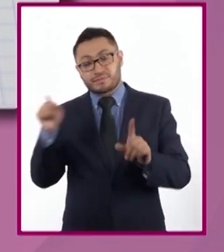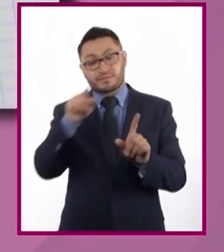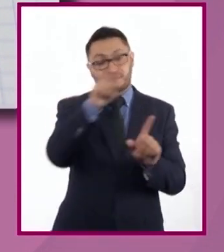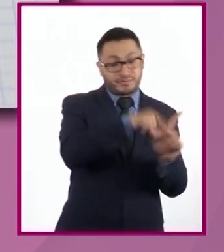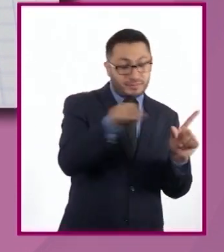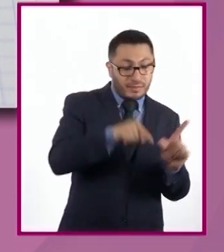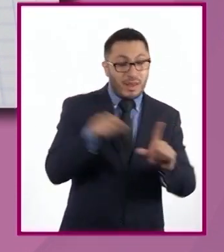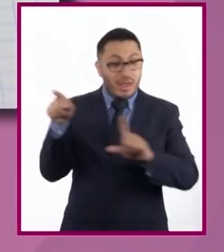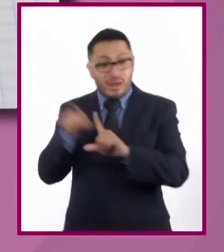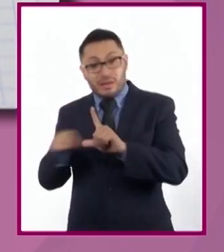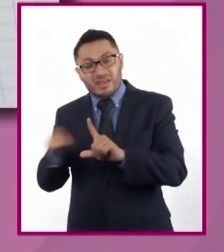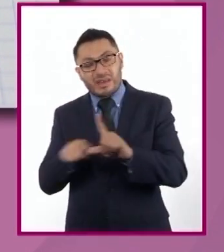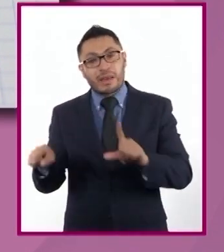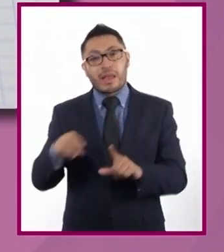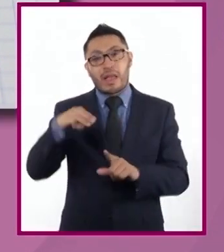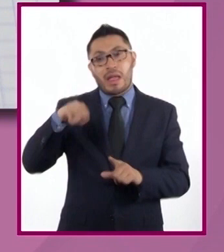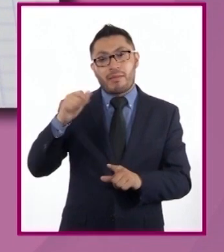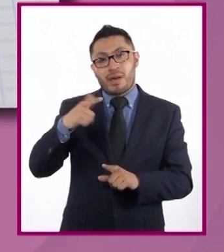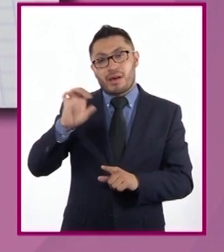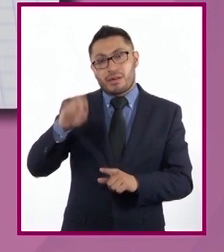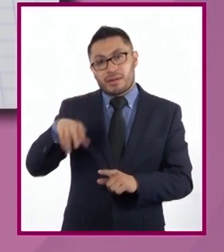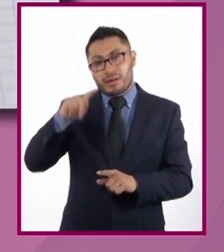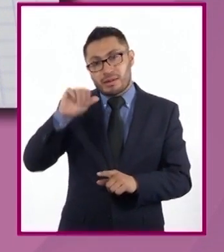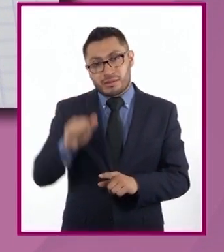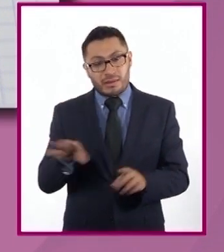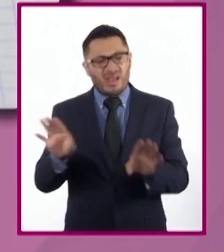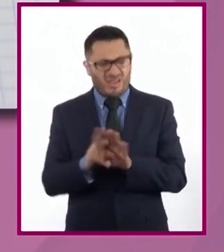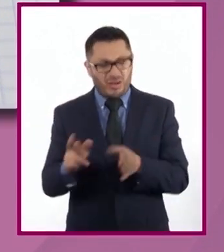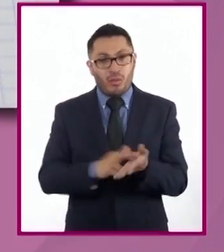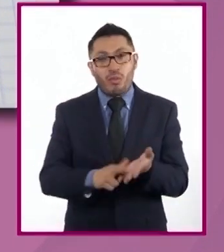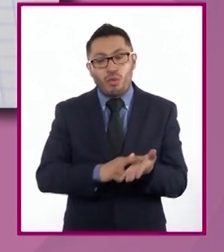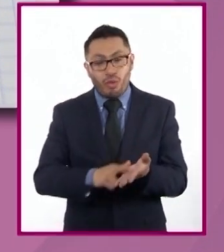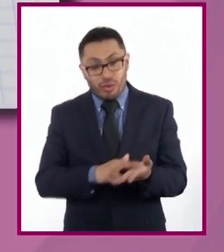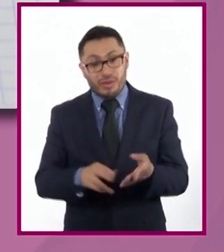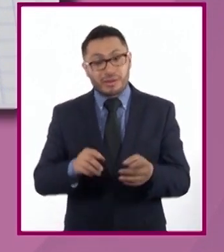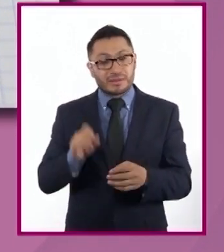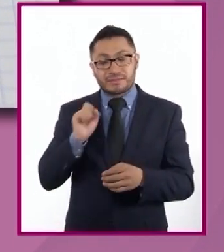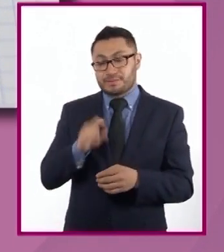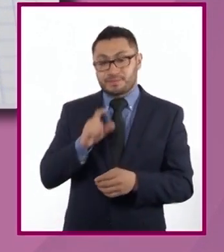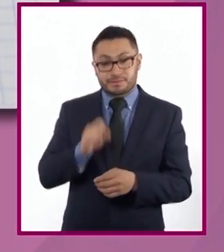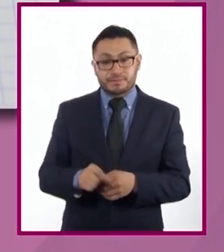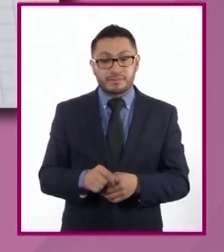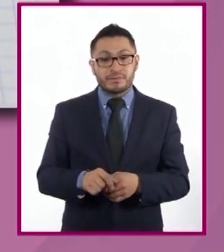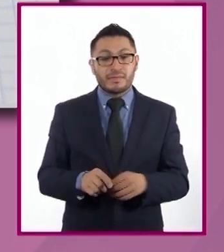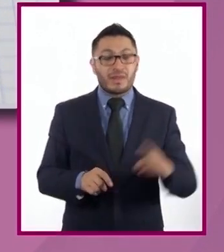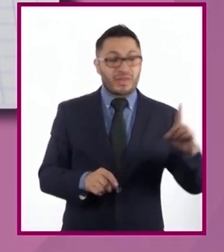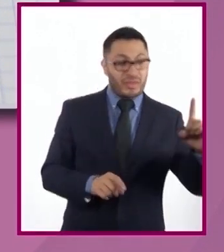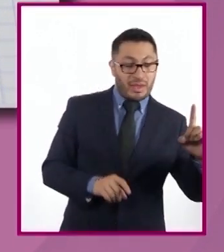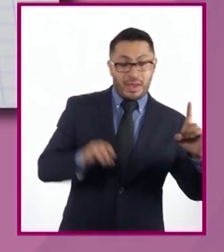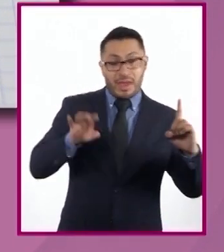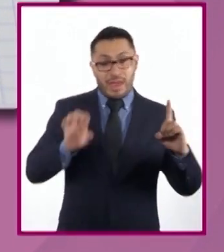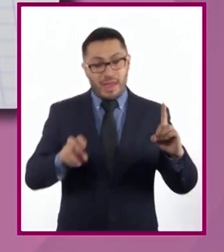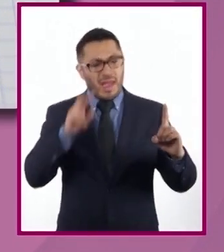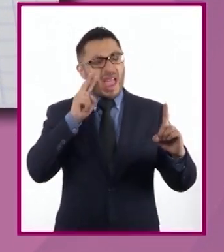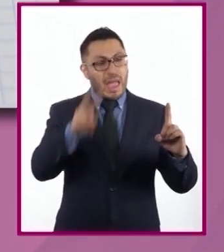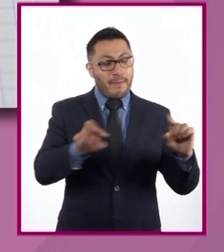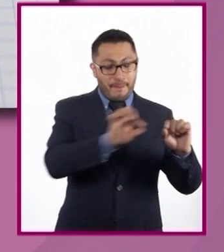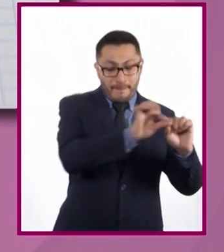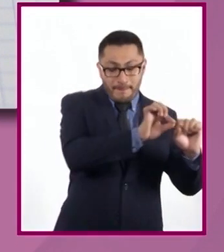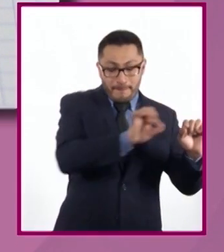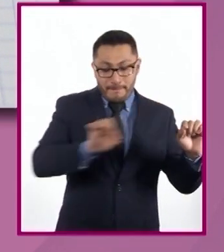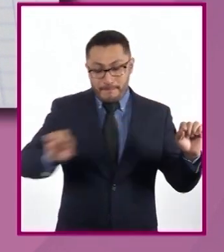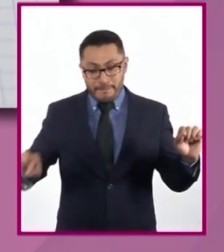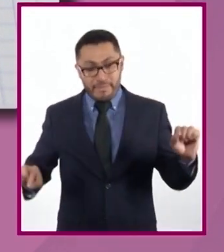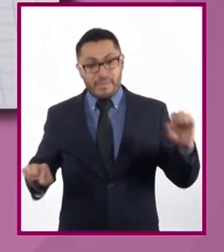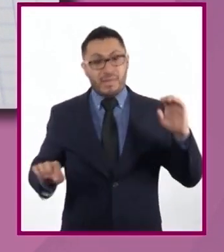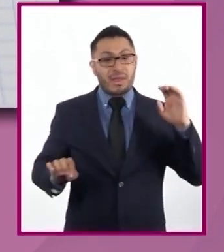del triángulo y la recta auxiliar, y denotémoslos D y E. Observa que la recta transversal